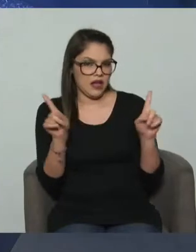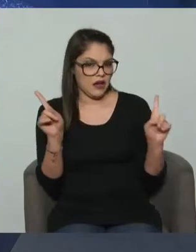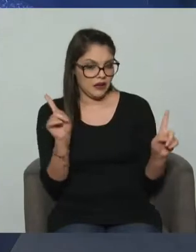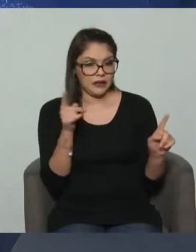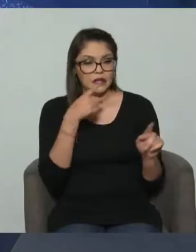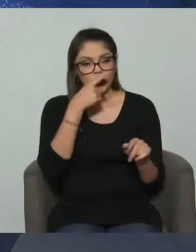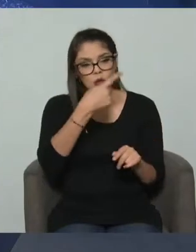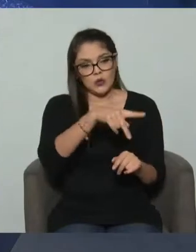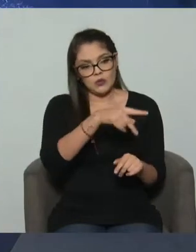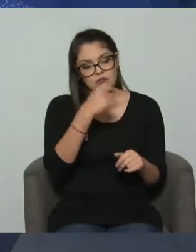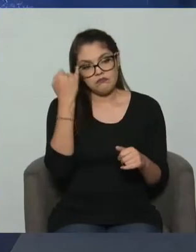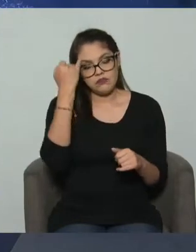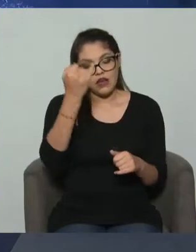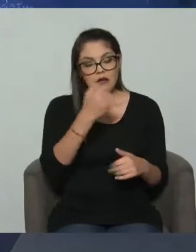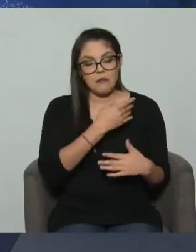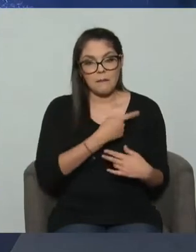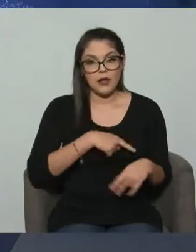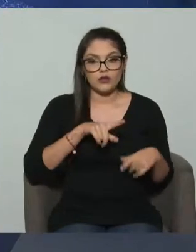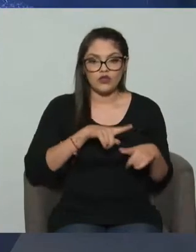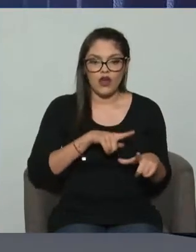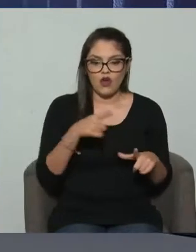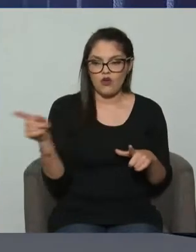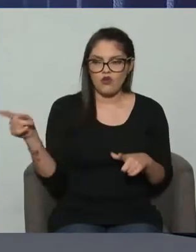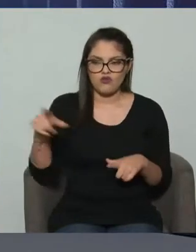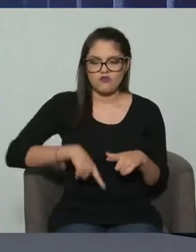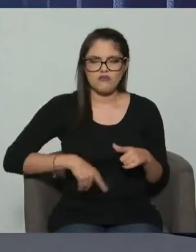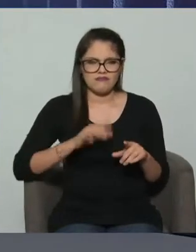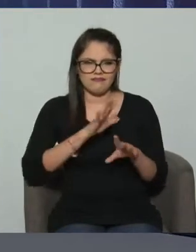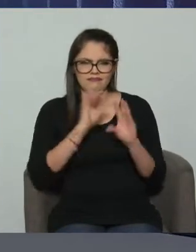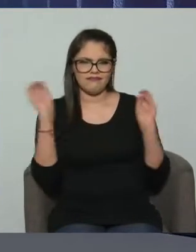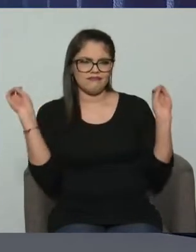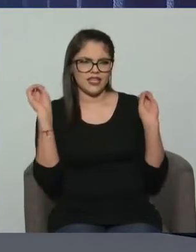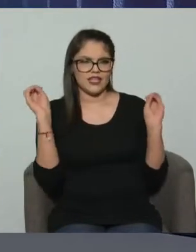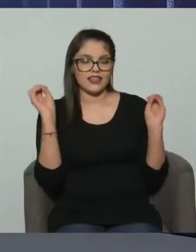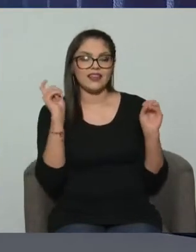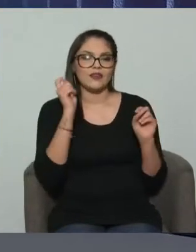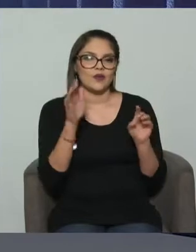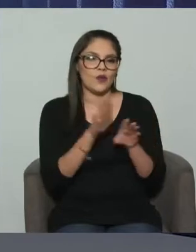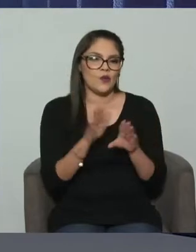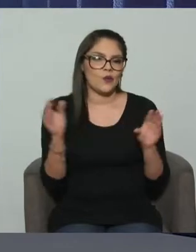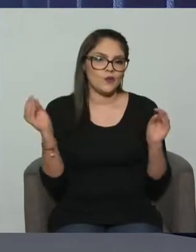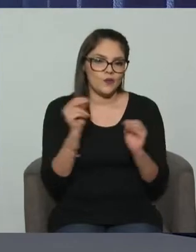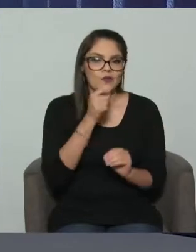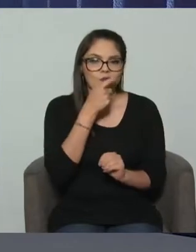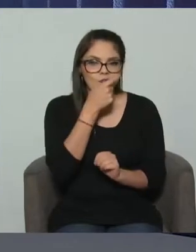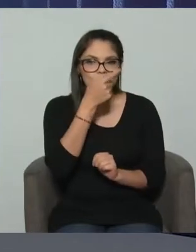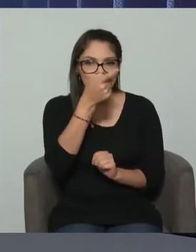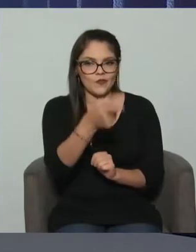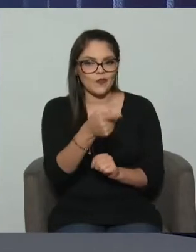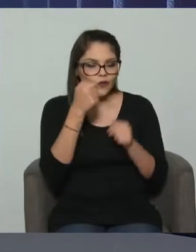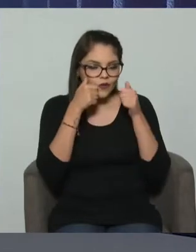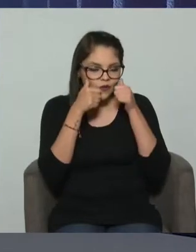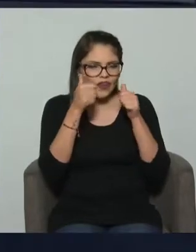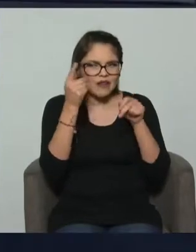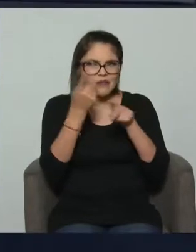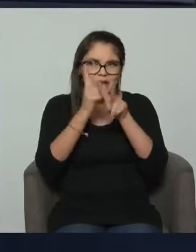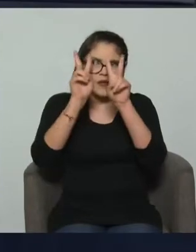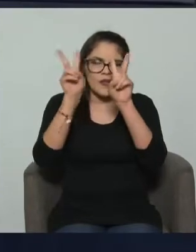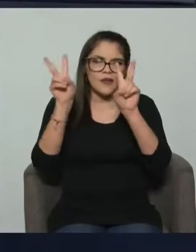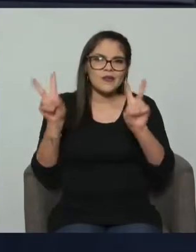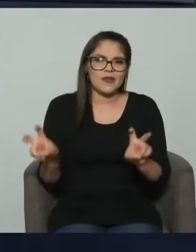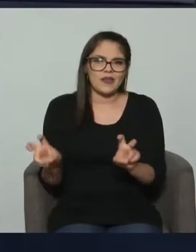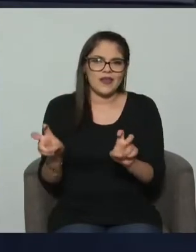decisión personal y que no tuvo nada que ver ese gobierno. Es el debate, sin embargo, qué bueno que mencionas y que le das contexto cuando